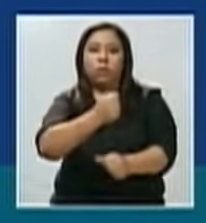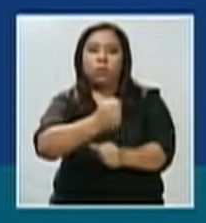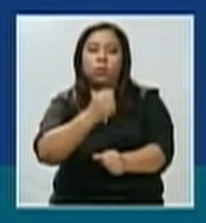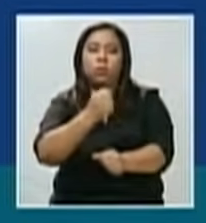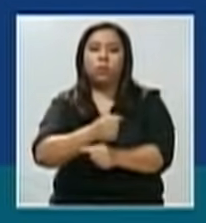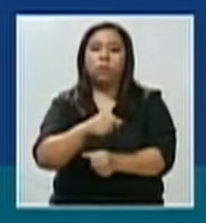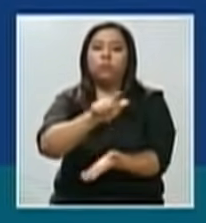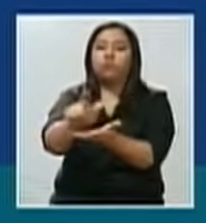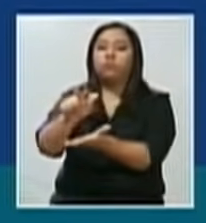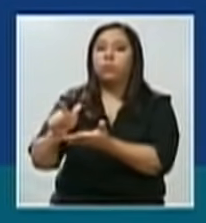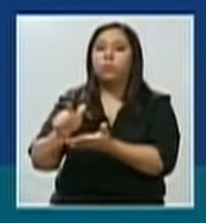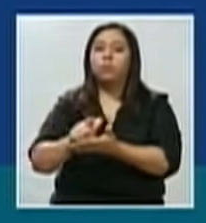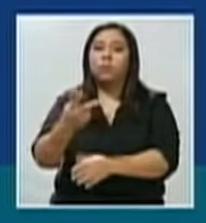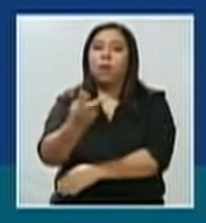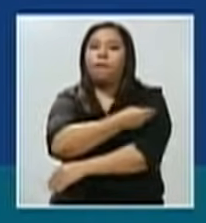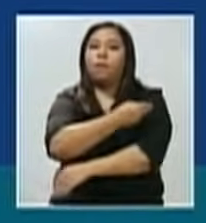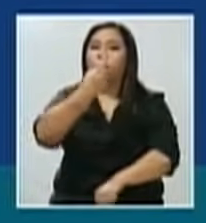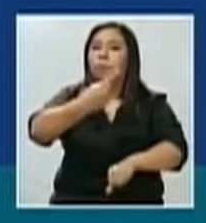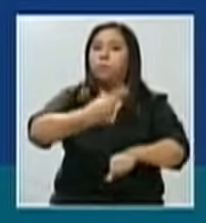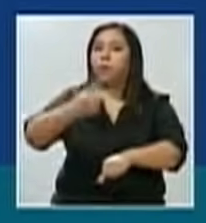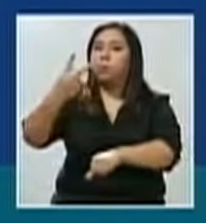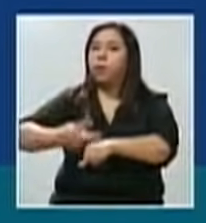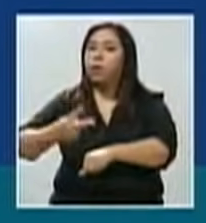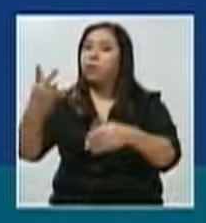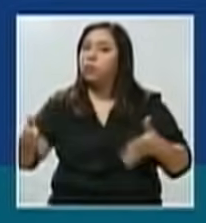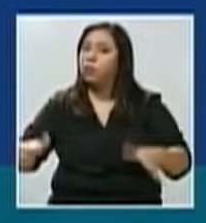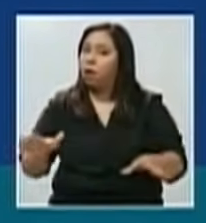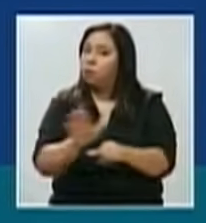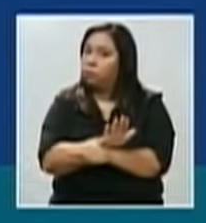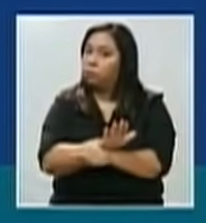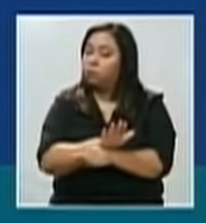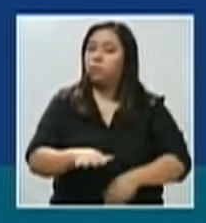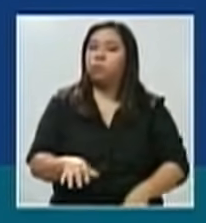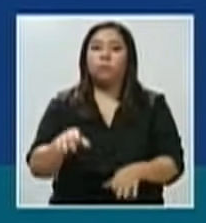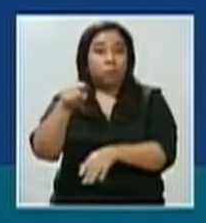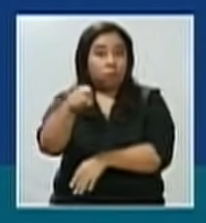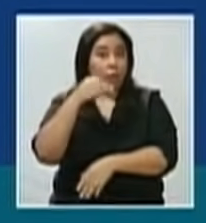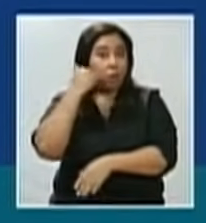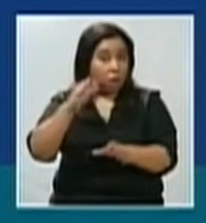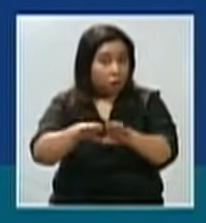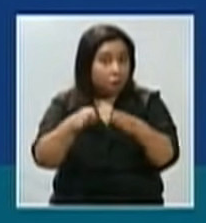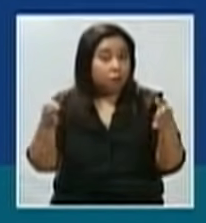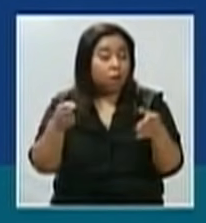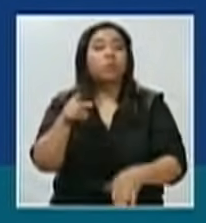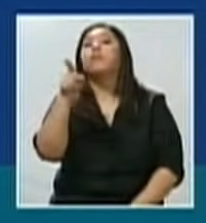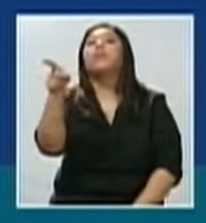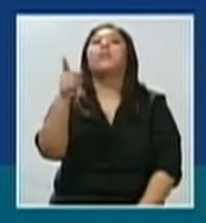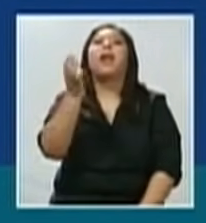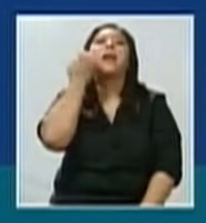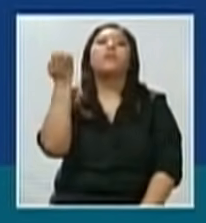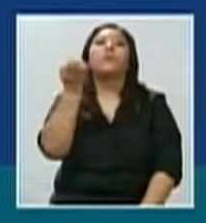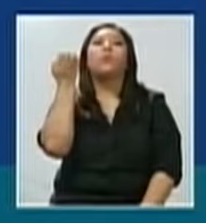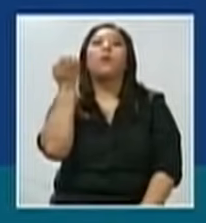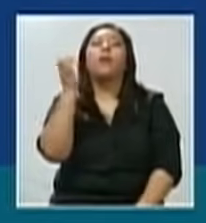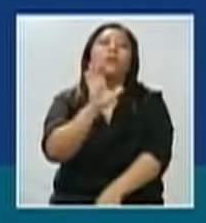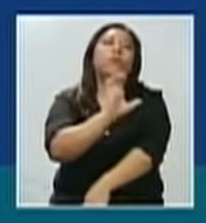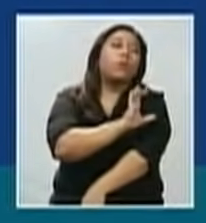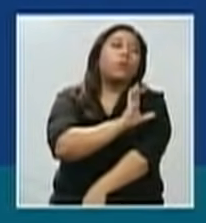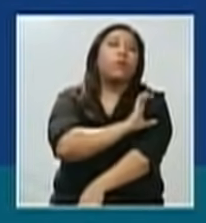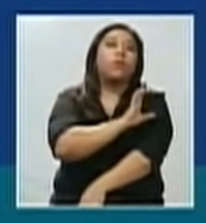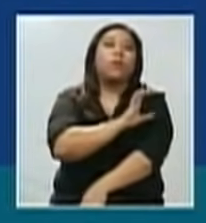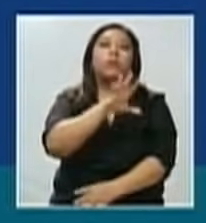con sus dos dosis para efectos de la apertura. Los centros educativos deben estar provistos de equipo